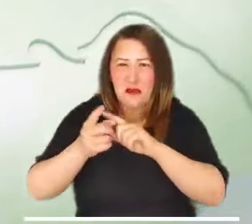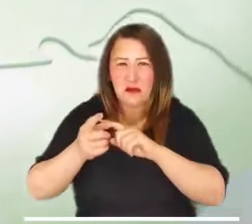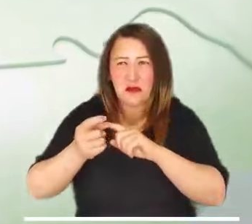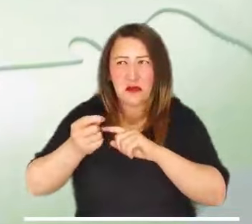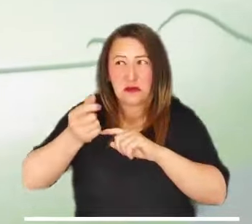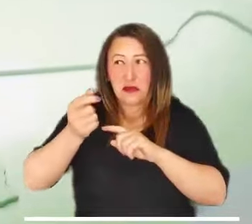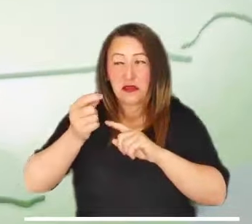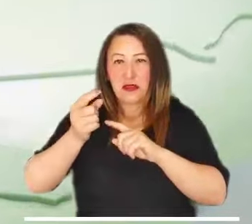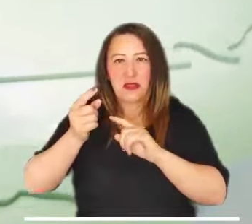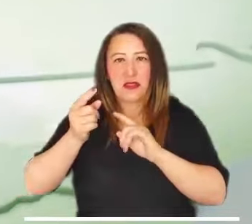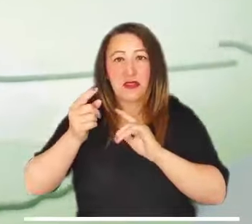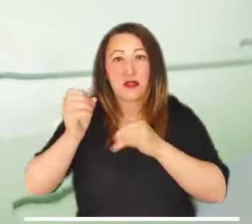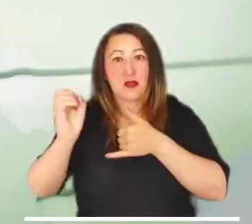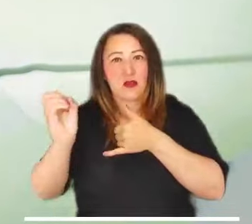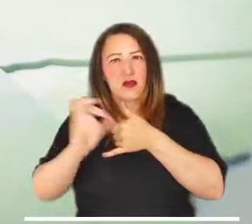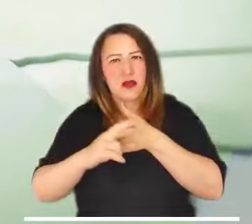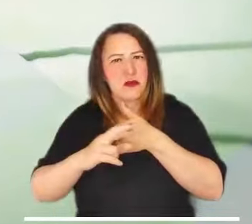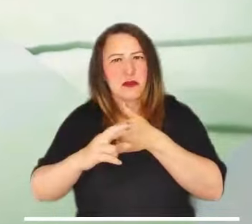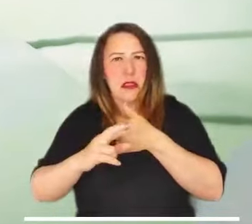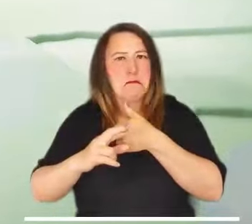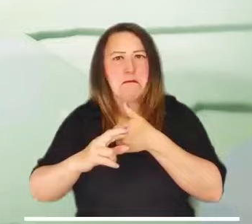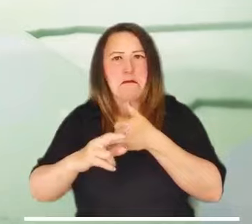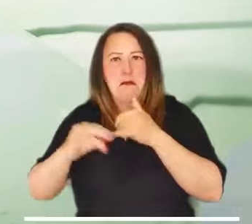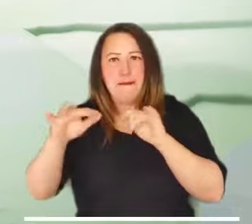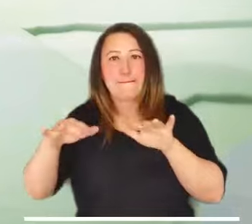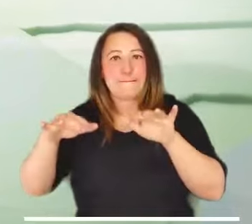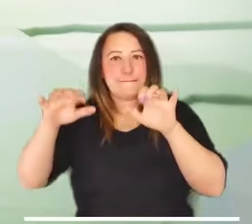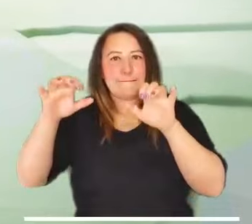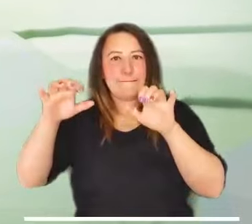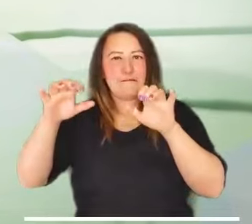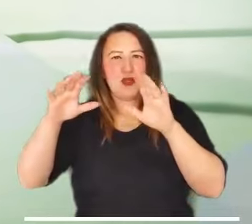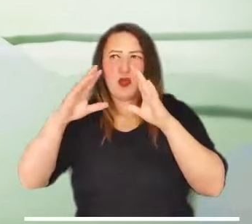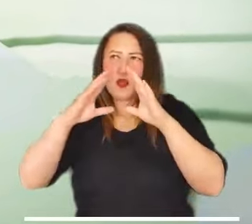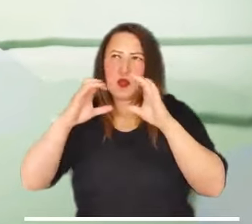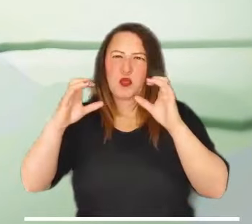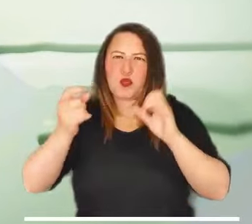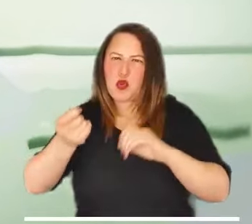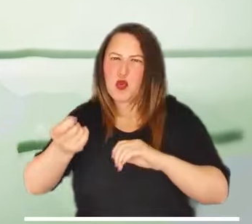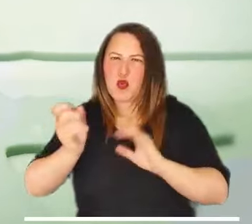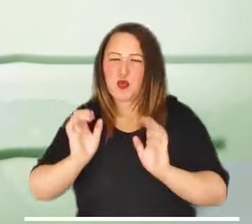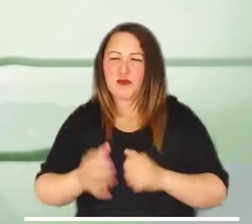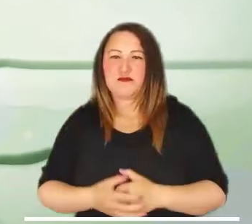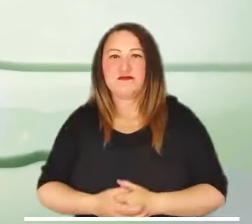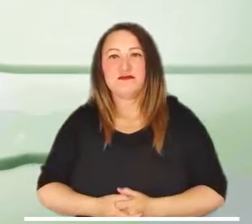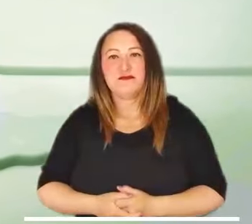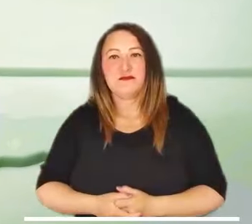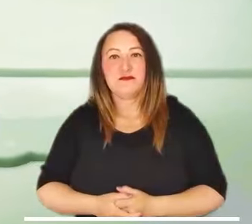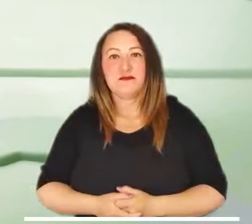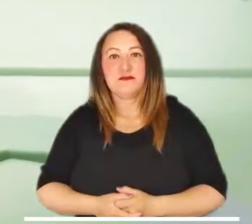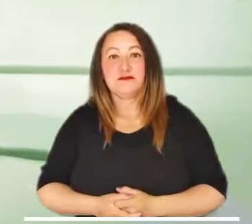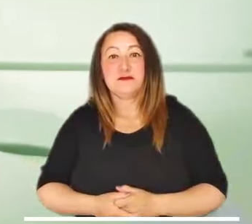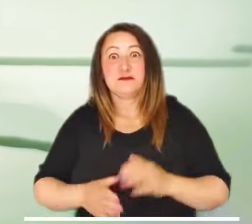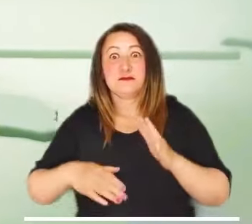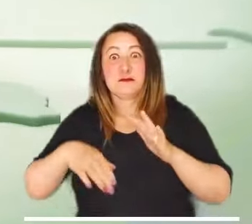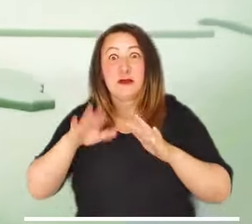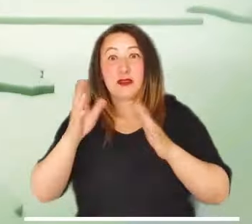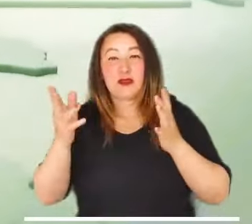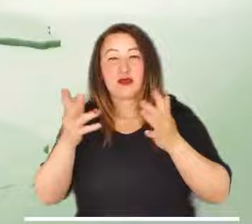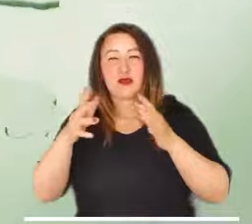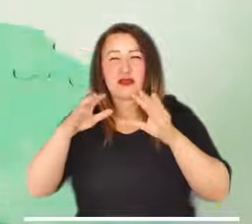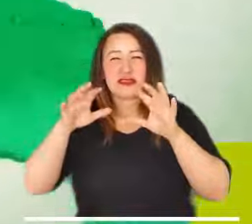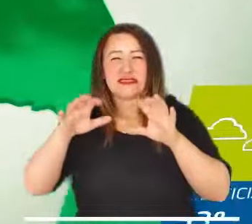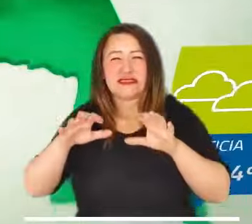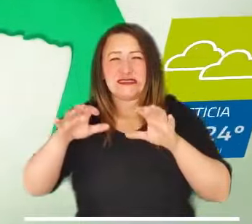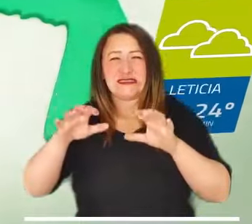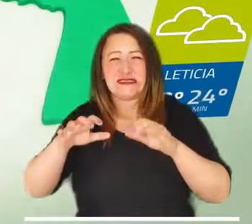Pocos cambios se advierten en la Orinoquía, donde tendremos una mañana seca y semicubierta.